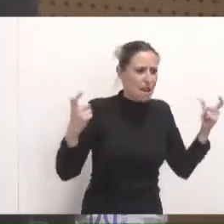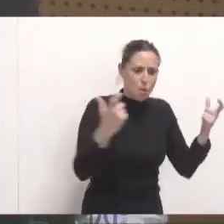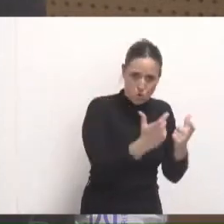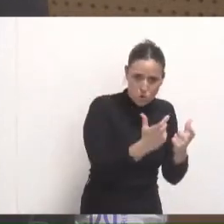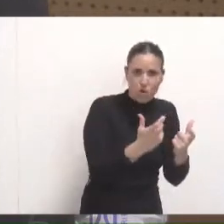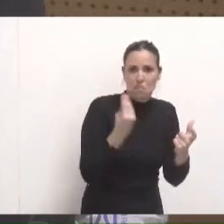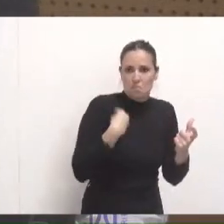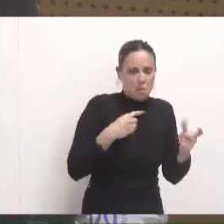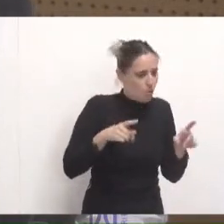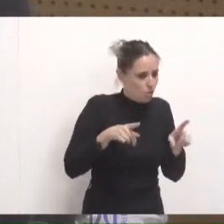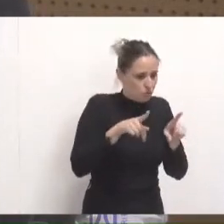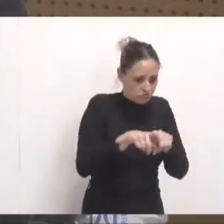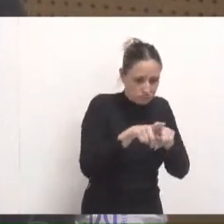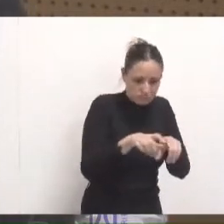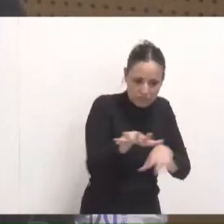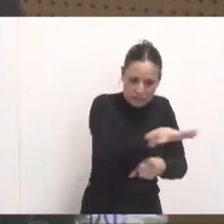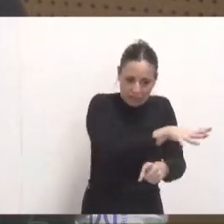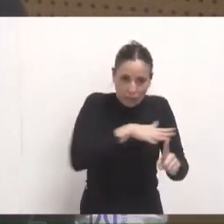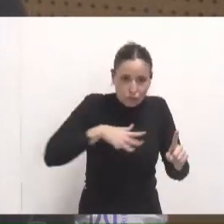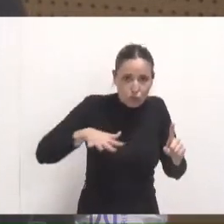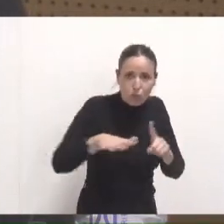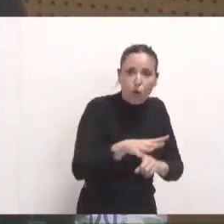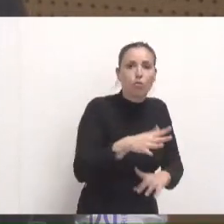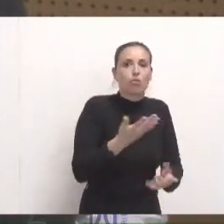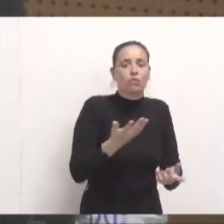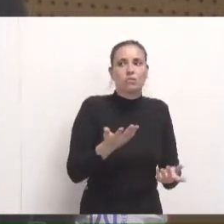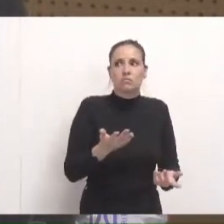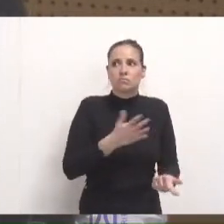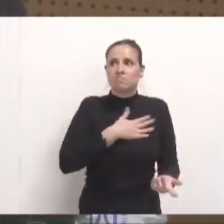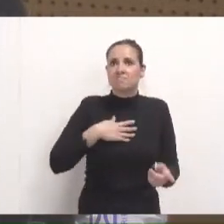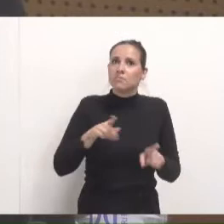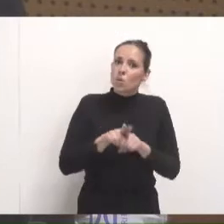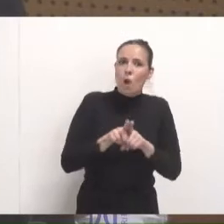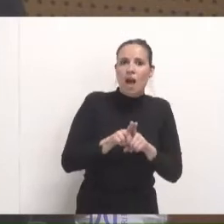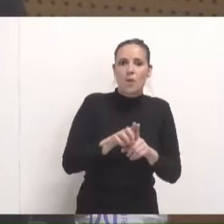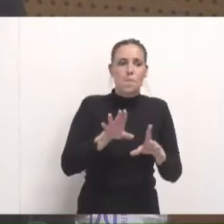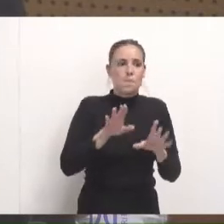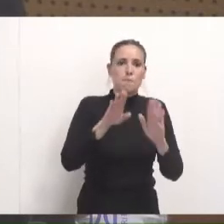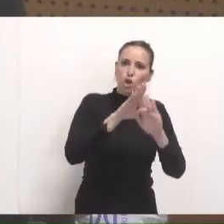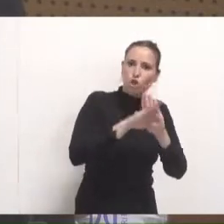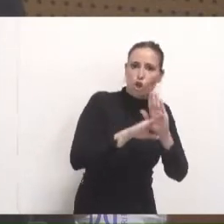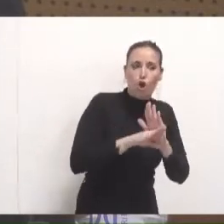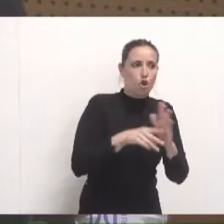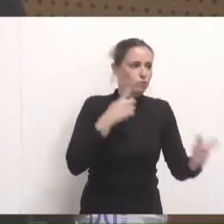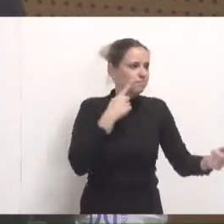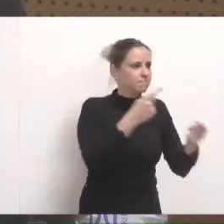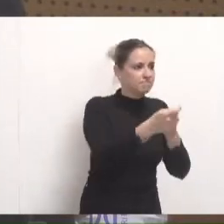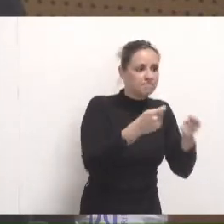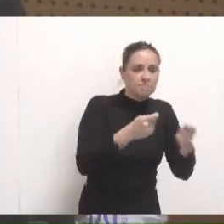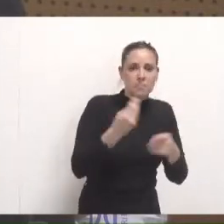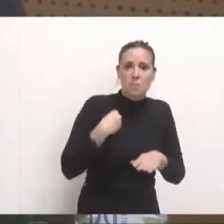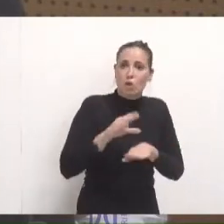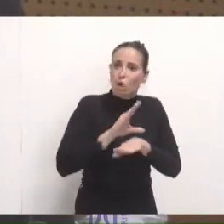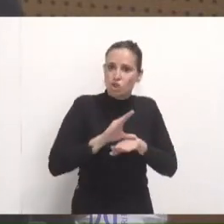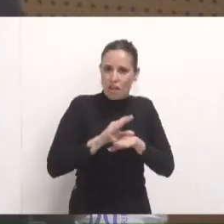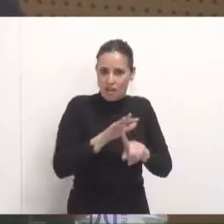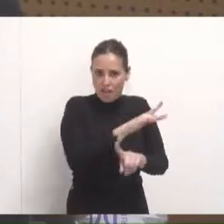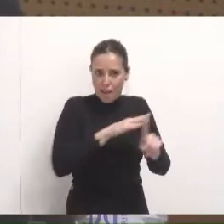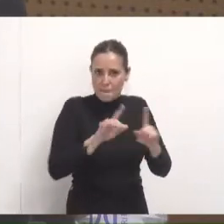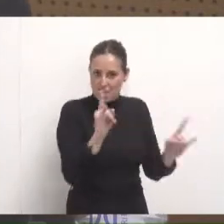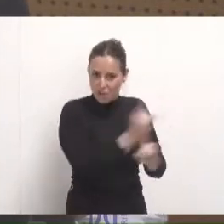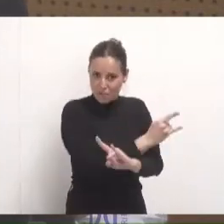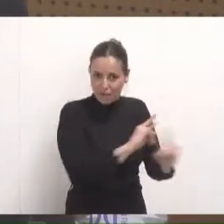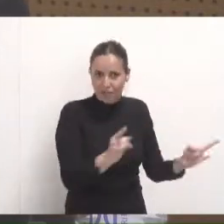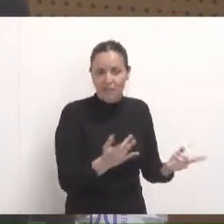del entorno, con una coordinación efectivamente estrecha con los protocolos que se están siguiendo desde la Consejería de Medio Ambiente, pues para que